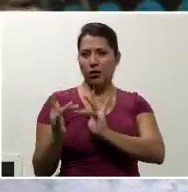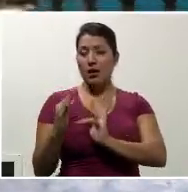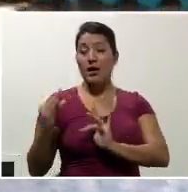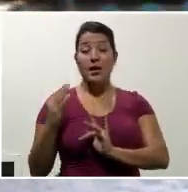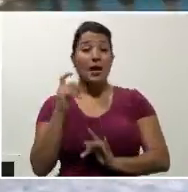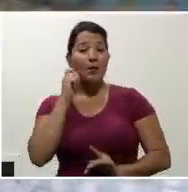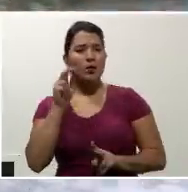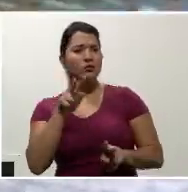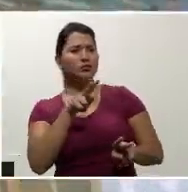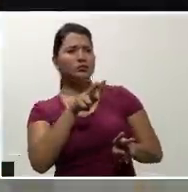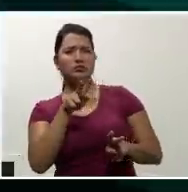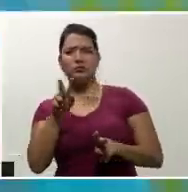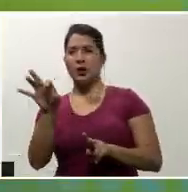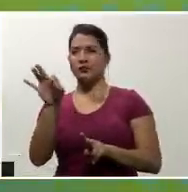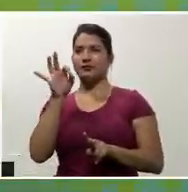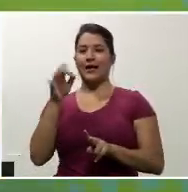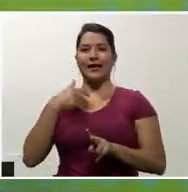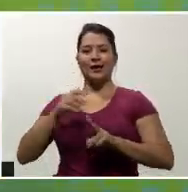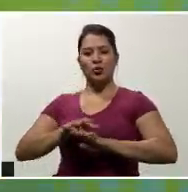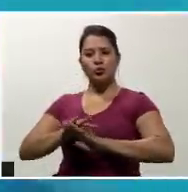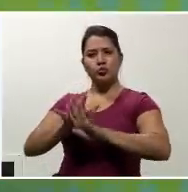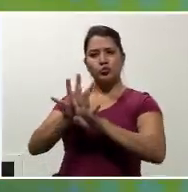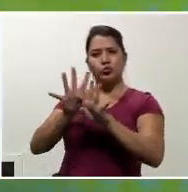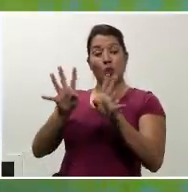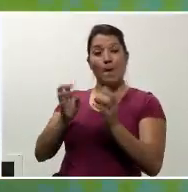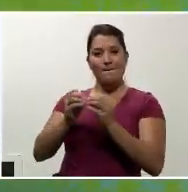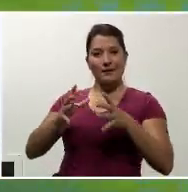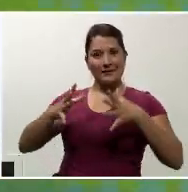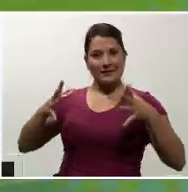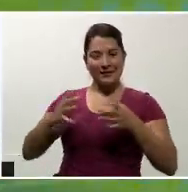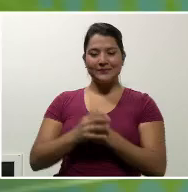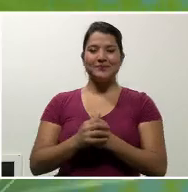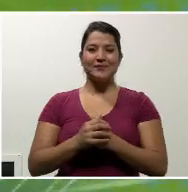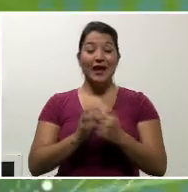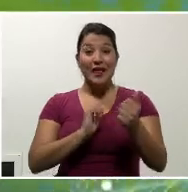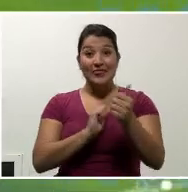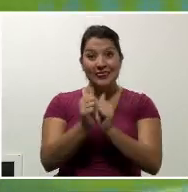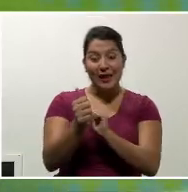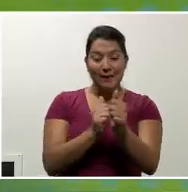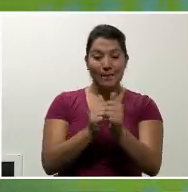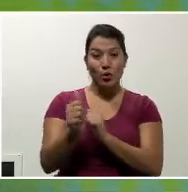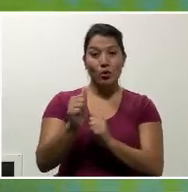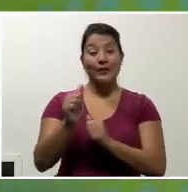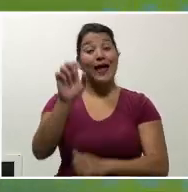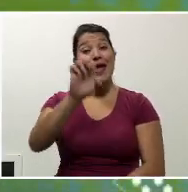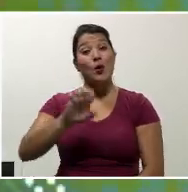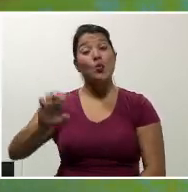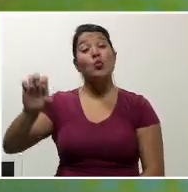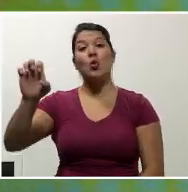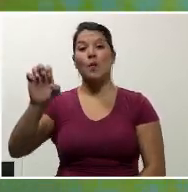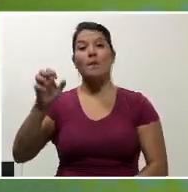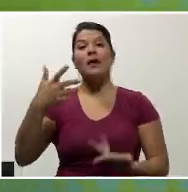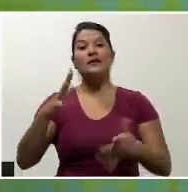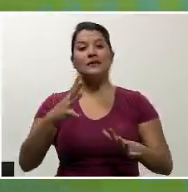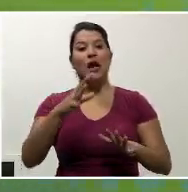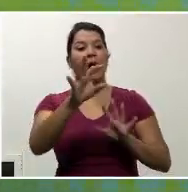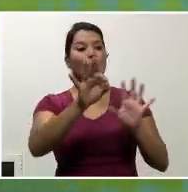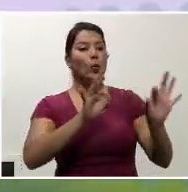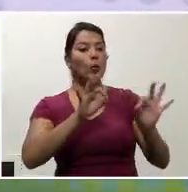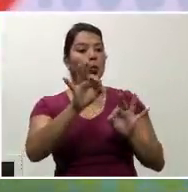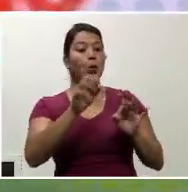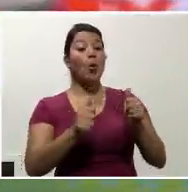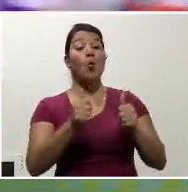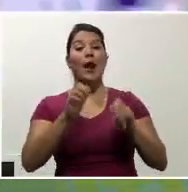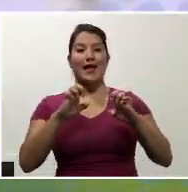tenga un plumaje más frondoso. Y en información deportiva, la Europa League definió sus clasificados a octavos de